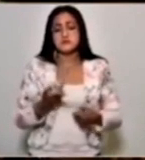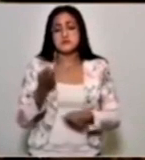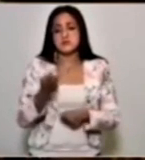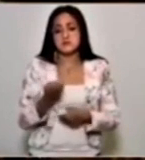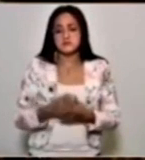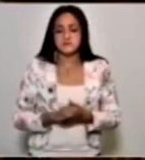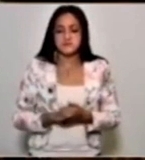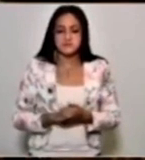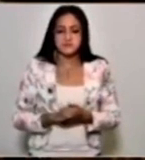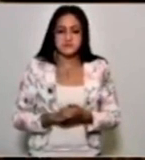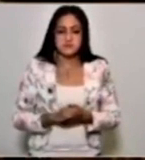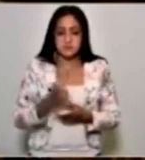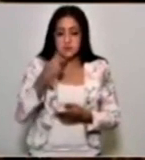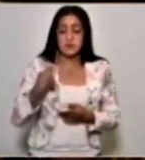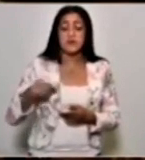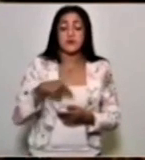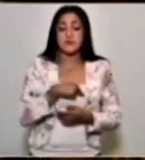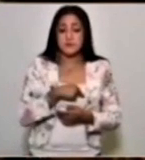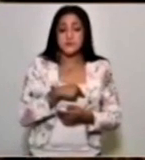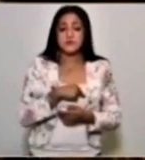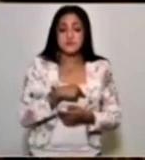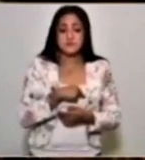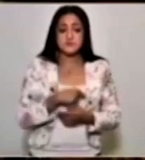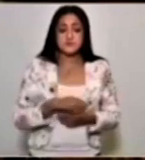criminales. Para nosotros son